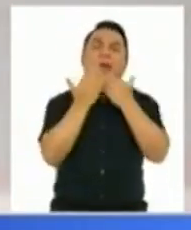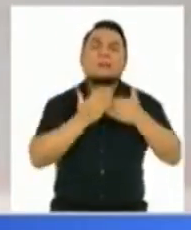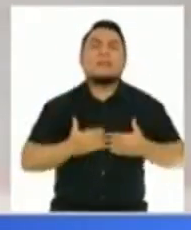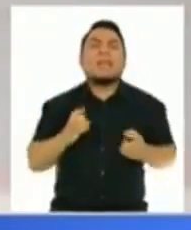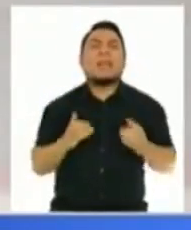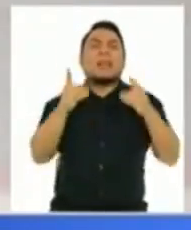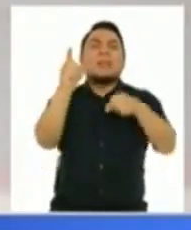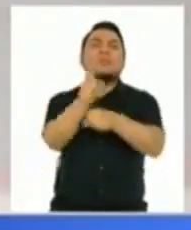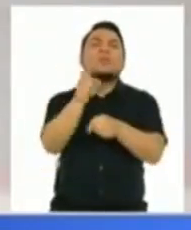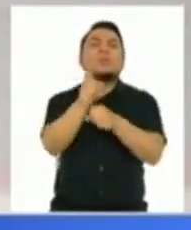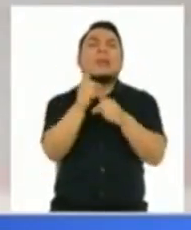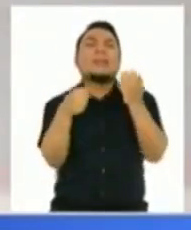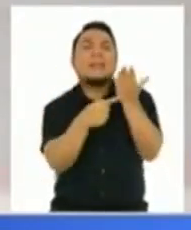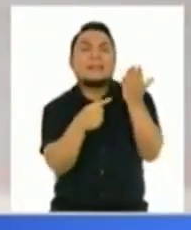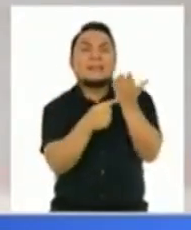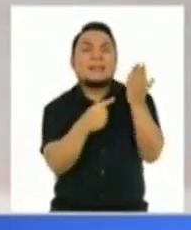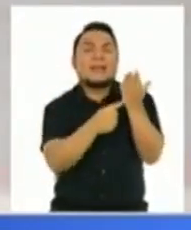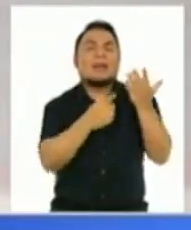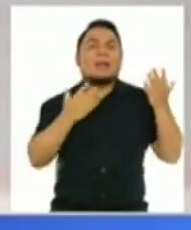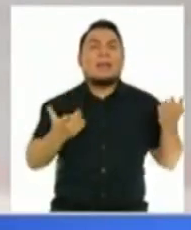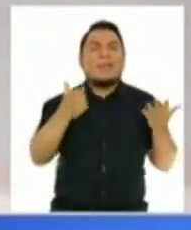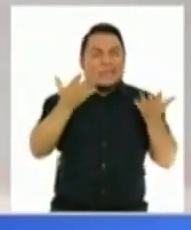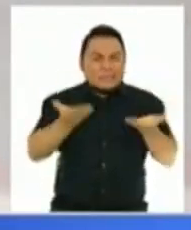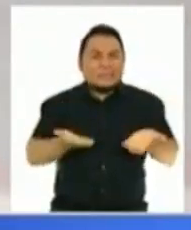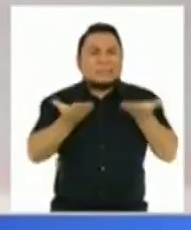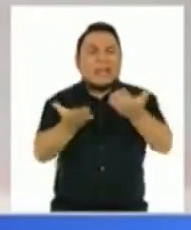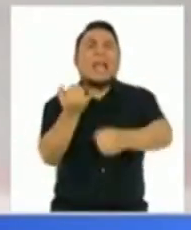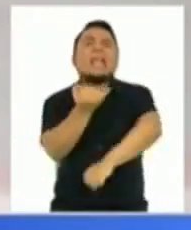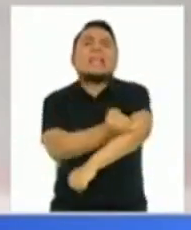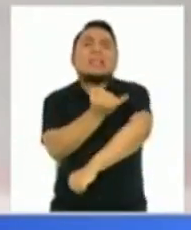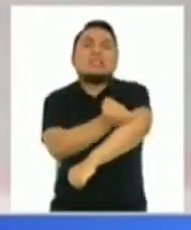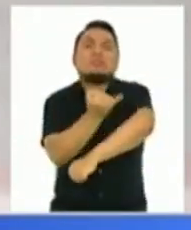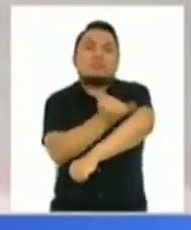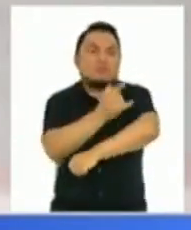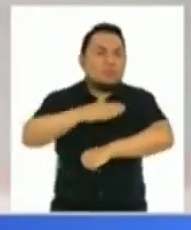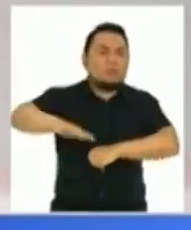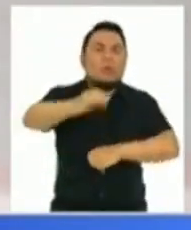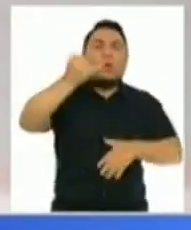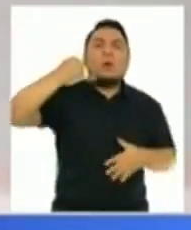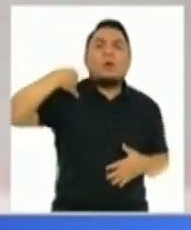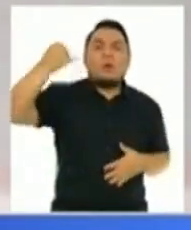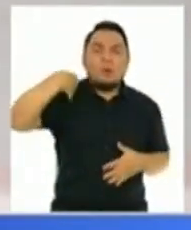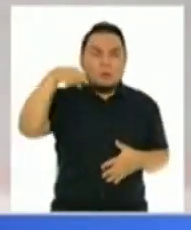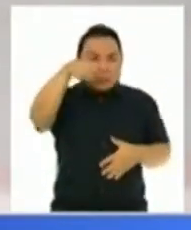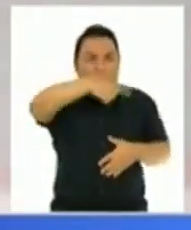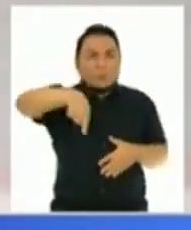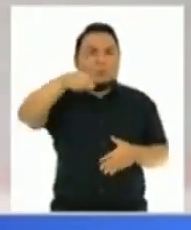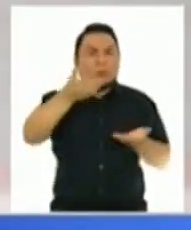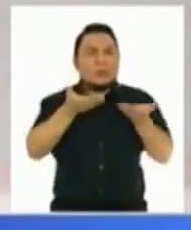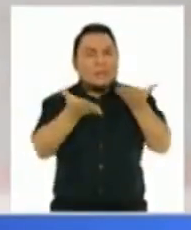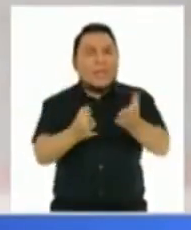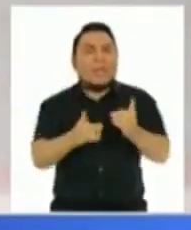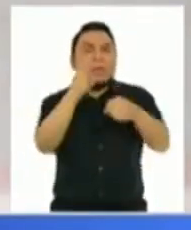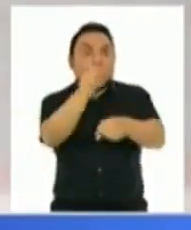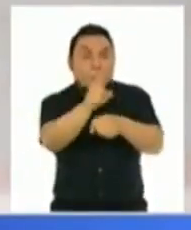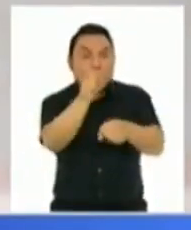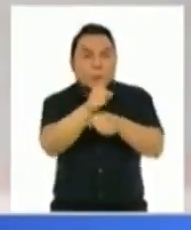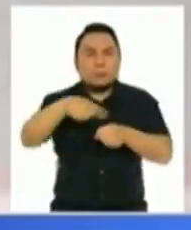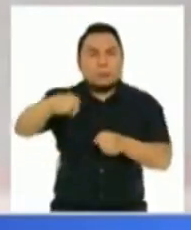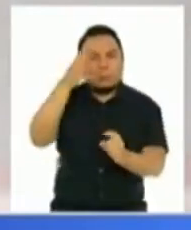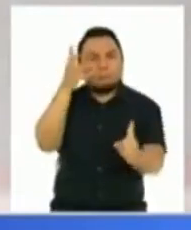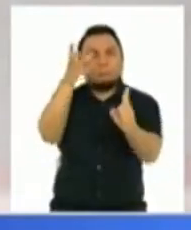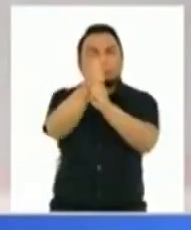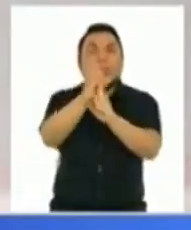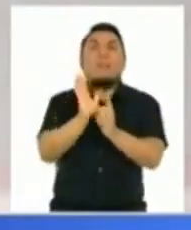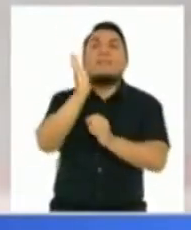de la educación técnica, de crear institutos que formen a los jóvenes para que le den educación para conseguir